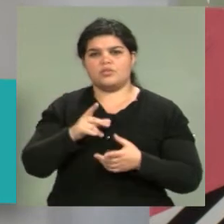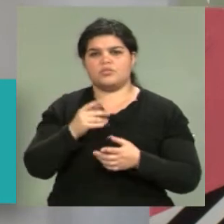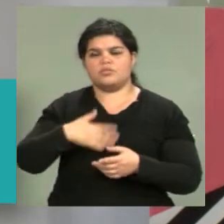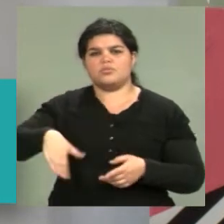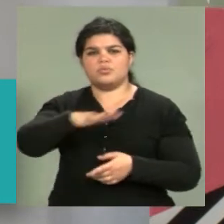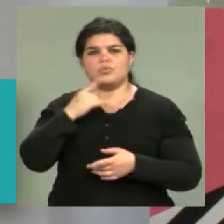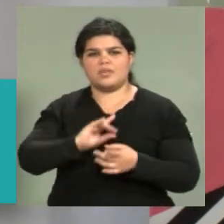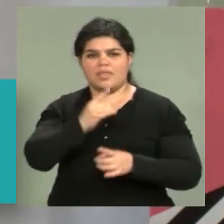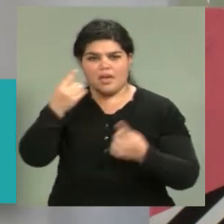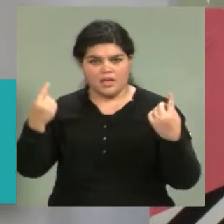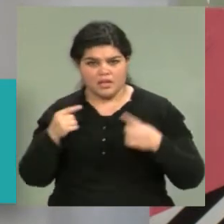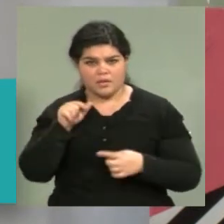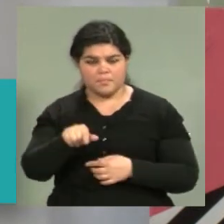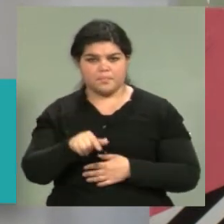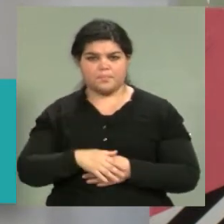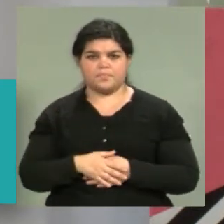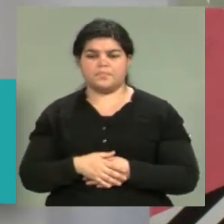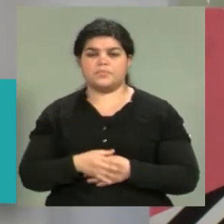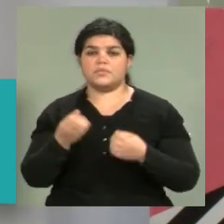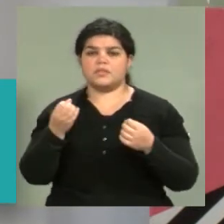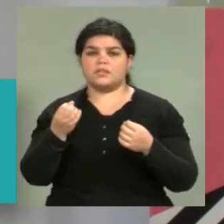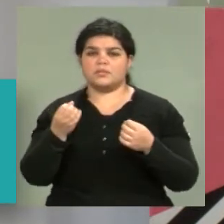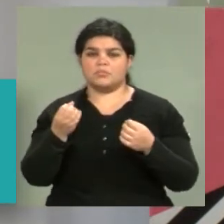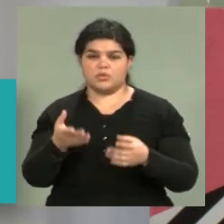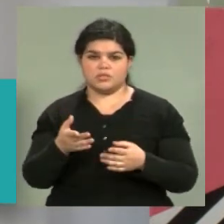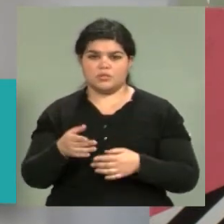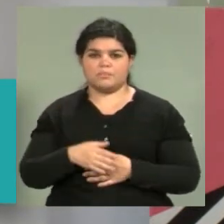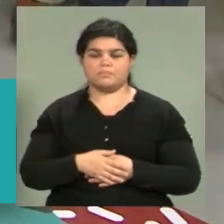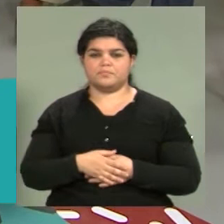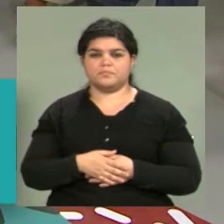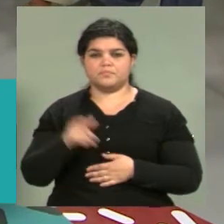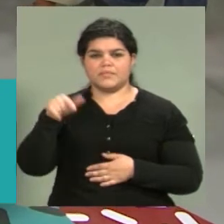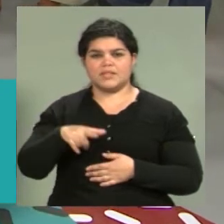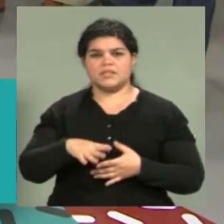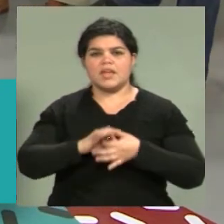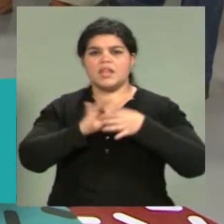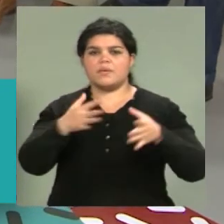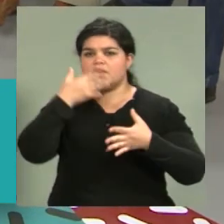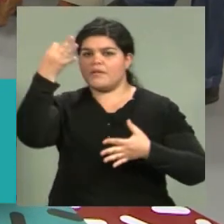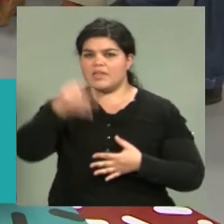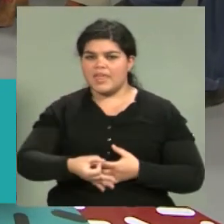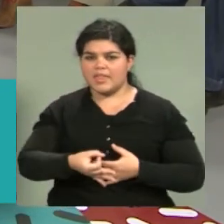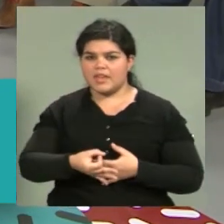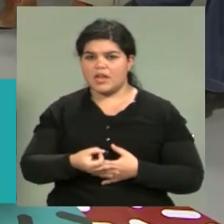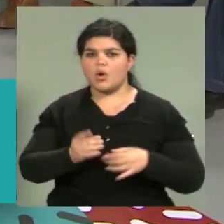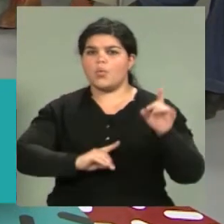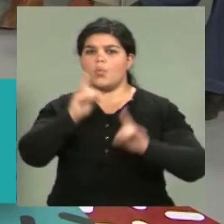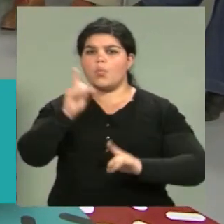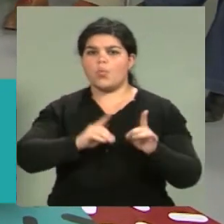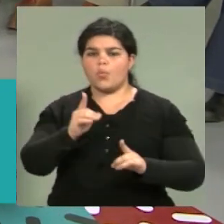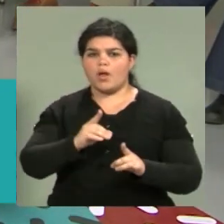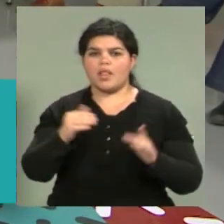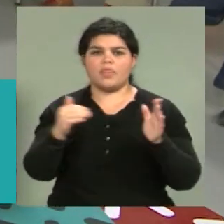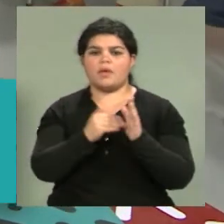quizás lo haya leído a eso. Entonces, también Marx decía que la libertad verdadera del ser humano, la libertad plena, se da siempre en el marco de